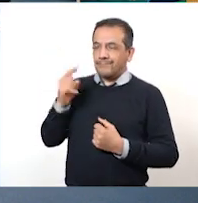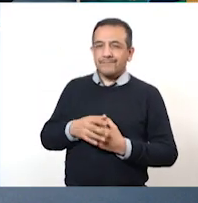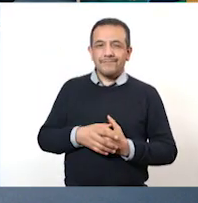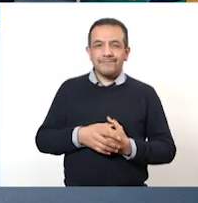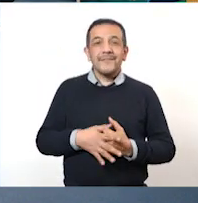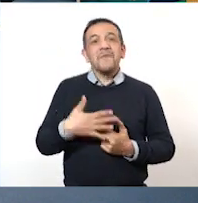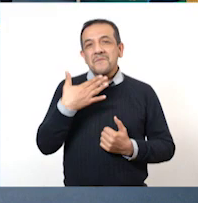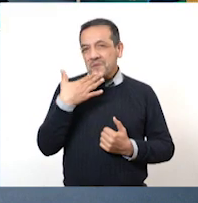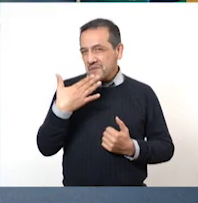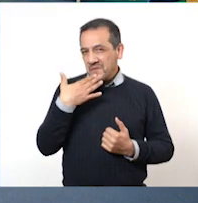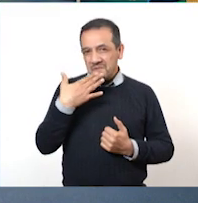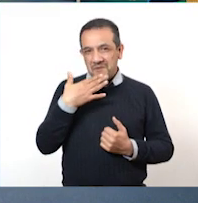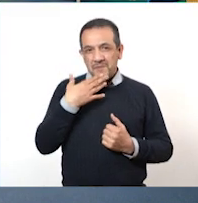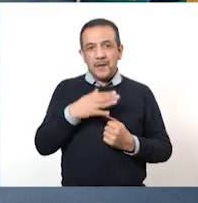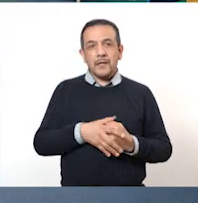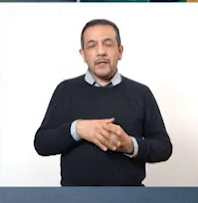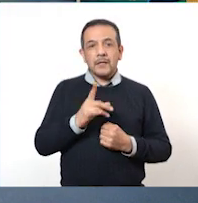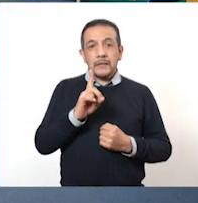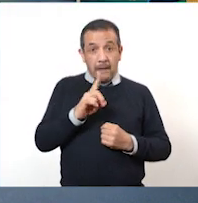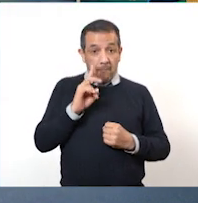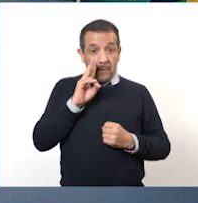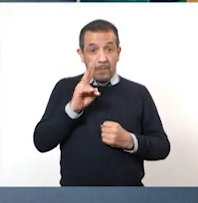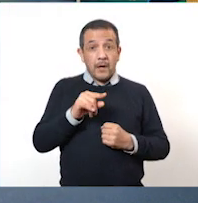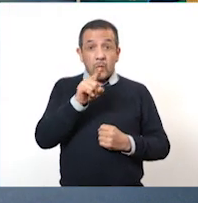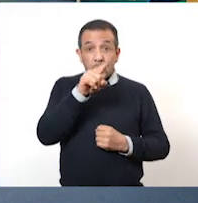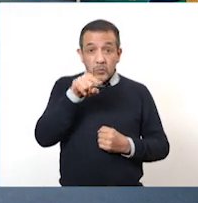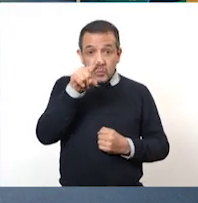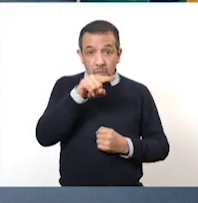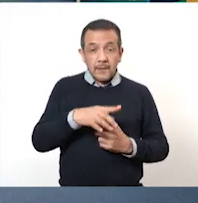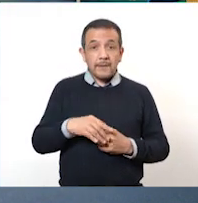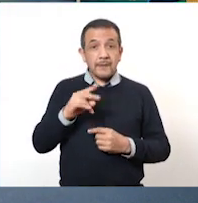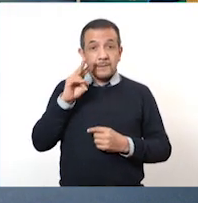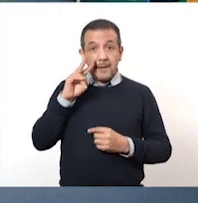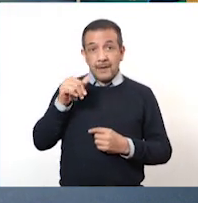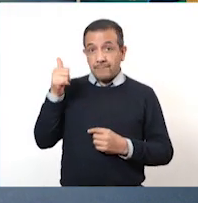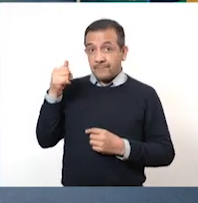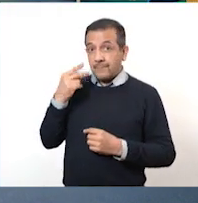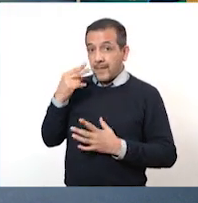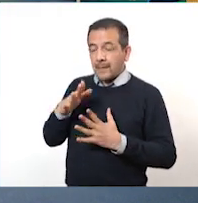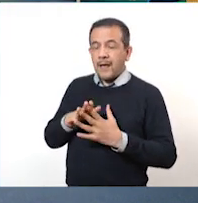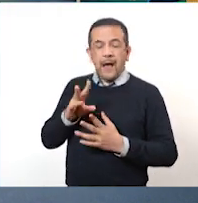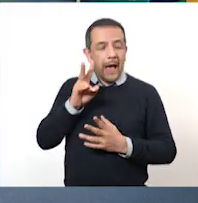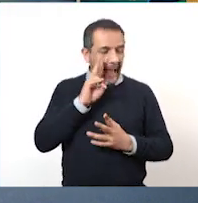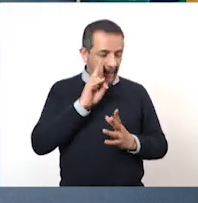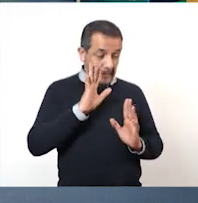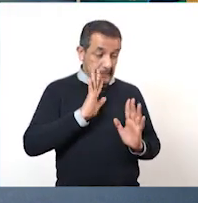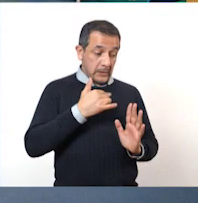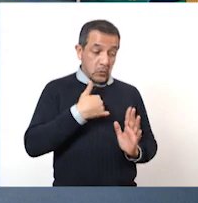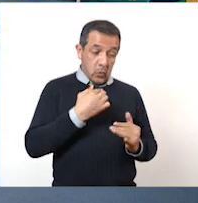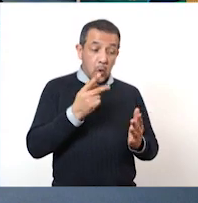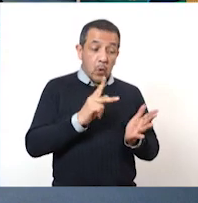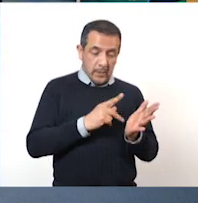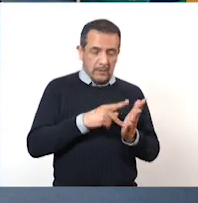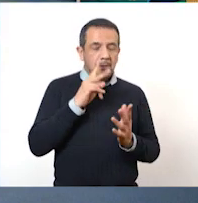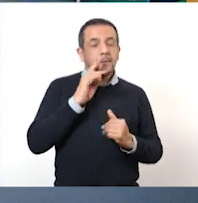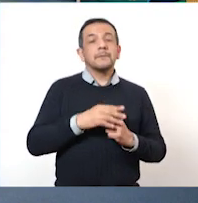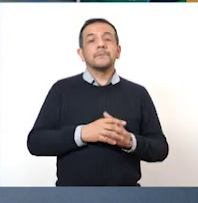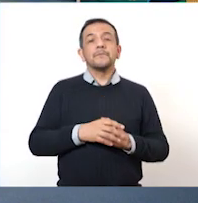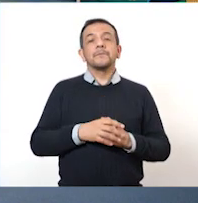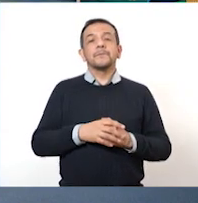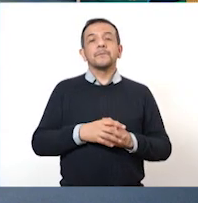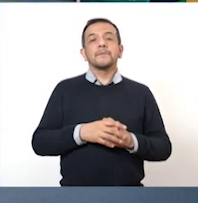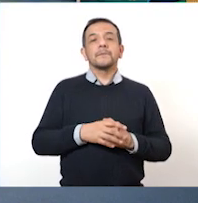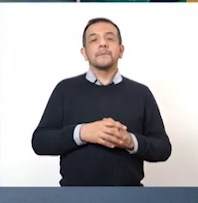¡Ahí está! Muy bien, muy bien. Un segundo para que puedan observar. Un segundo intento. Observen. Vamos a ver si me sale. Lo hizo muy bien. ¿Listo?